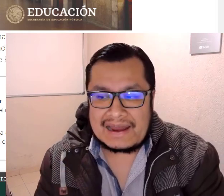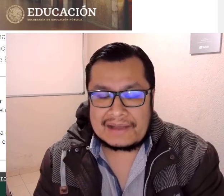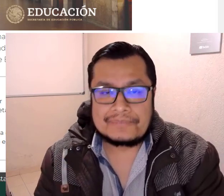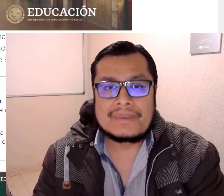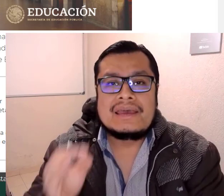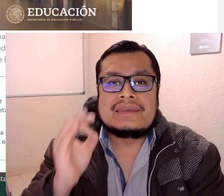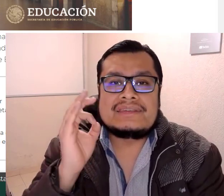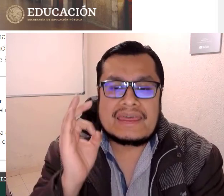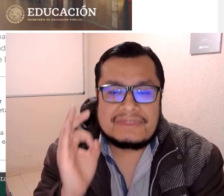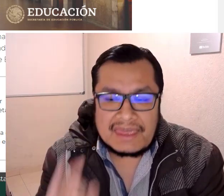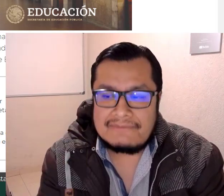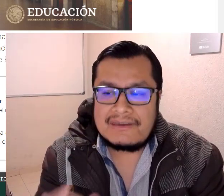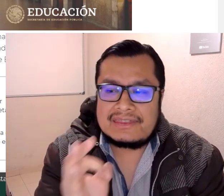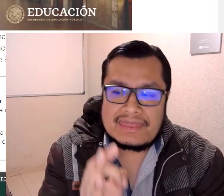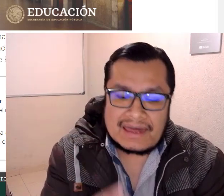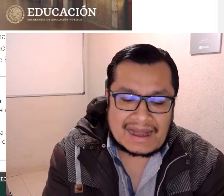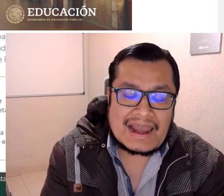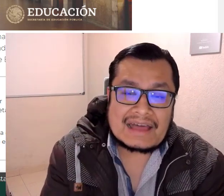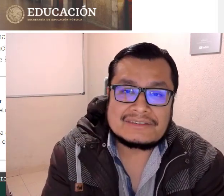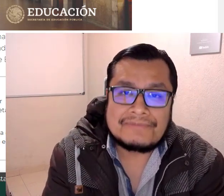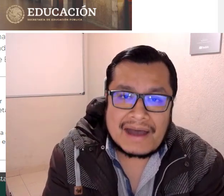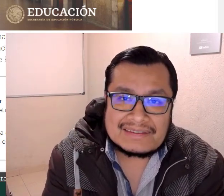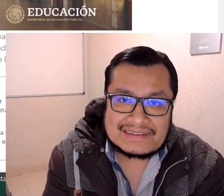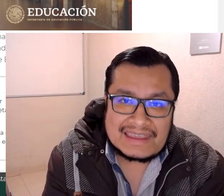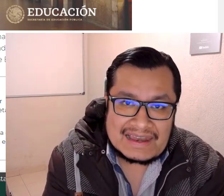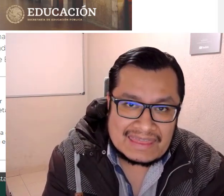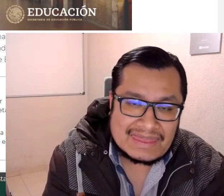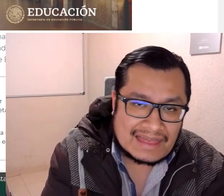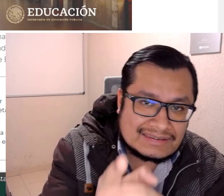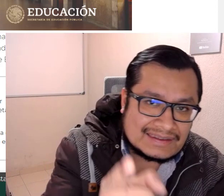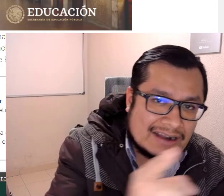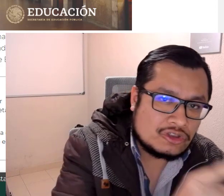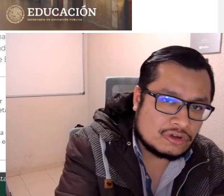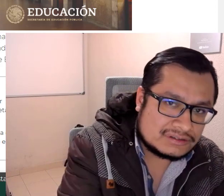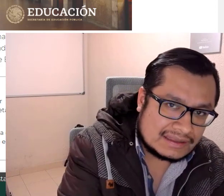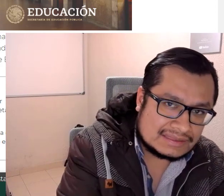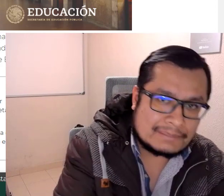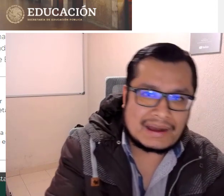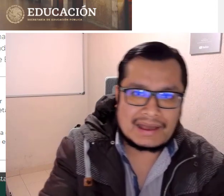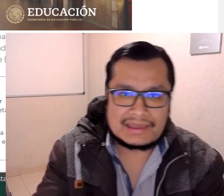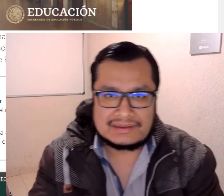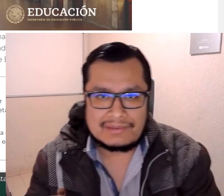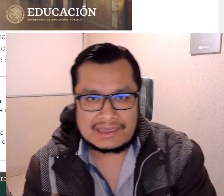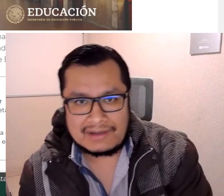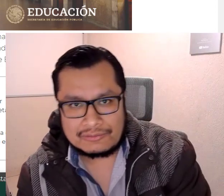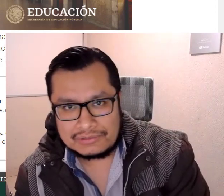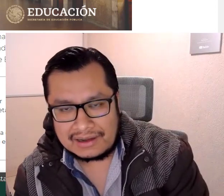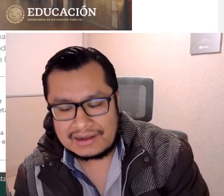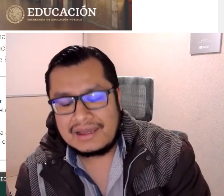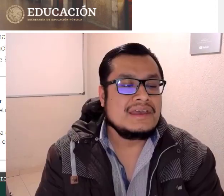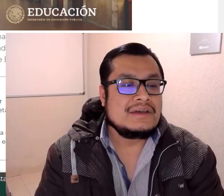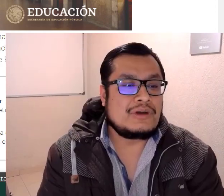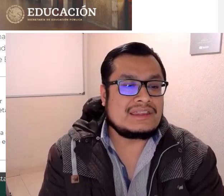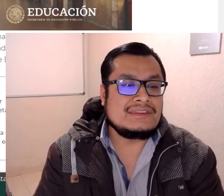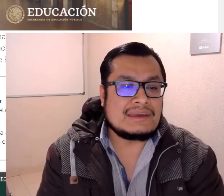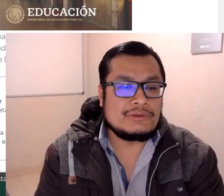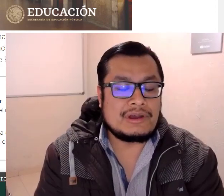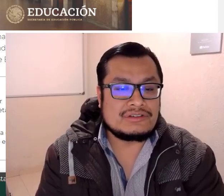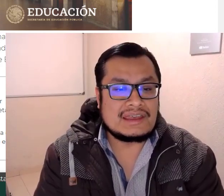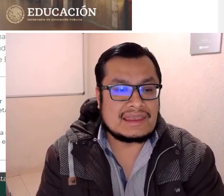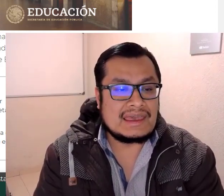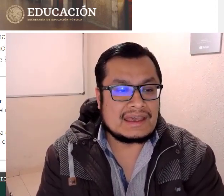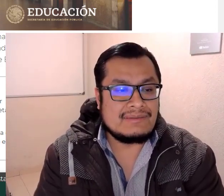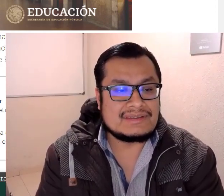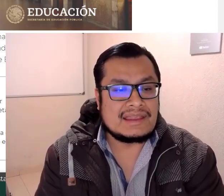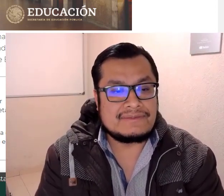es clara se deben de dar las facilidades al docente para que se vaya a vacunar boletín ser